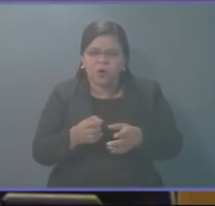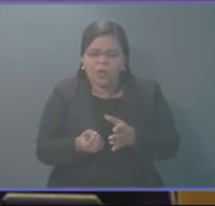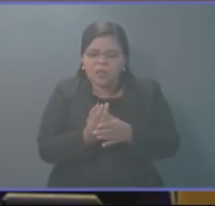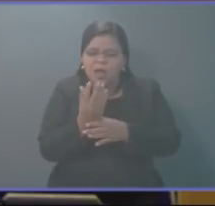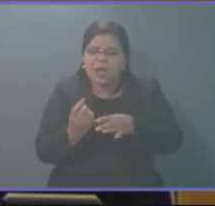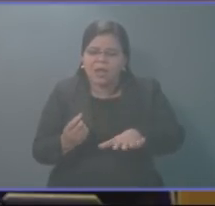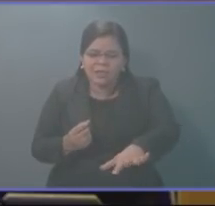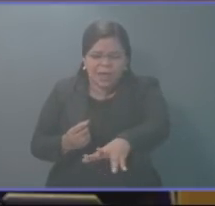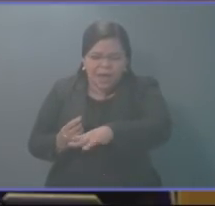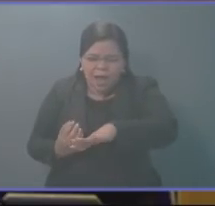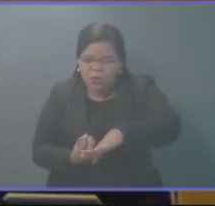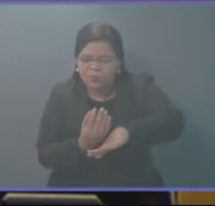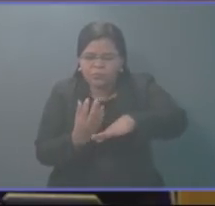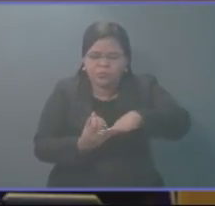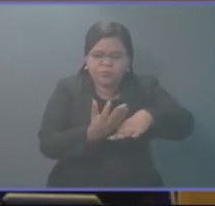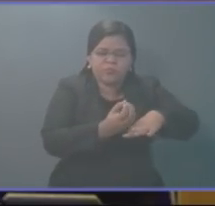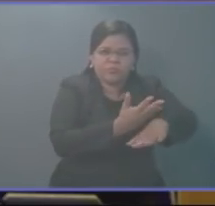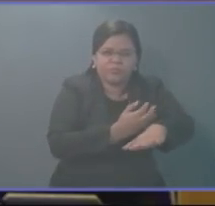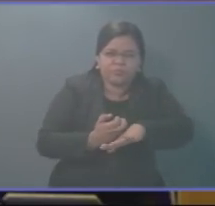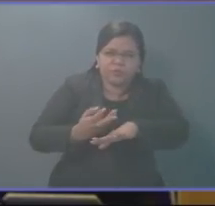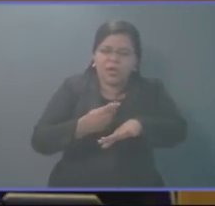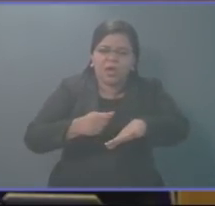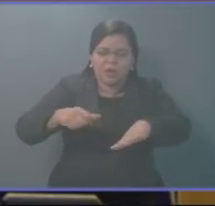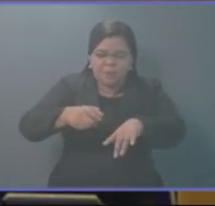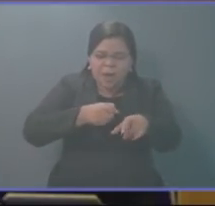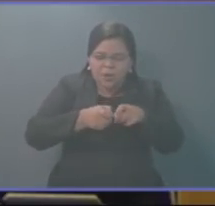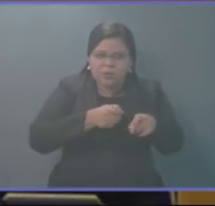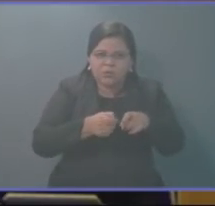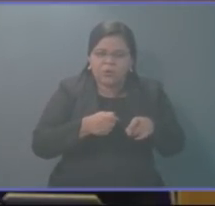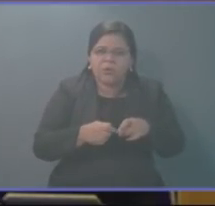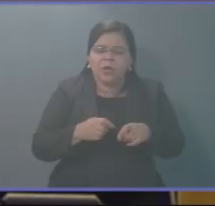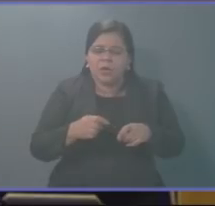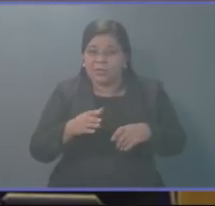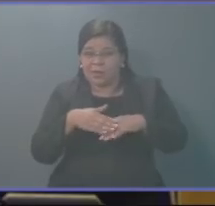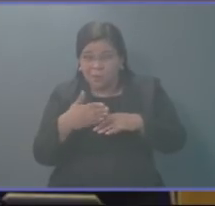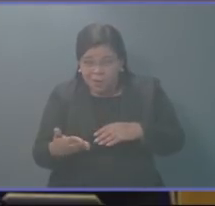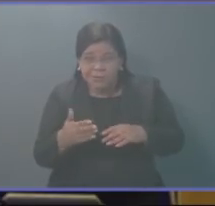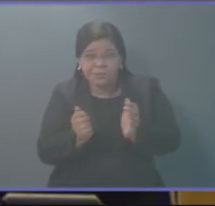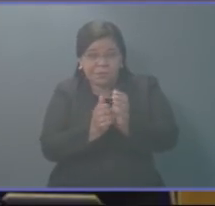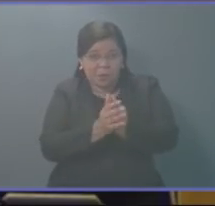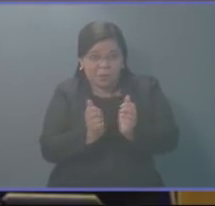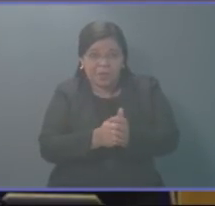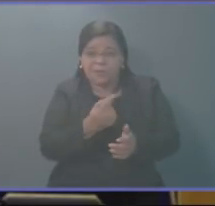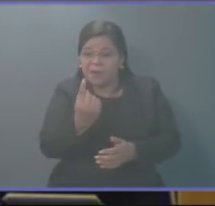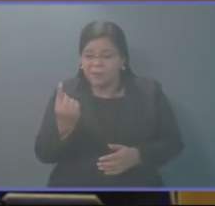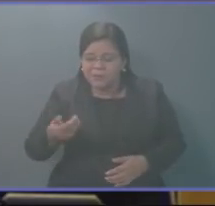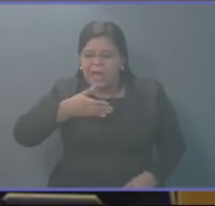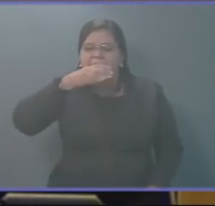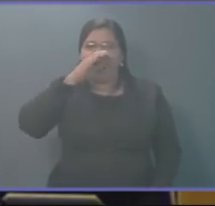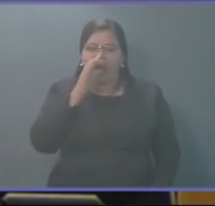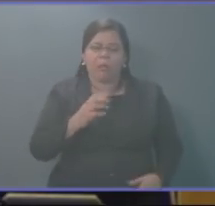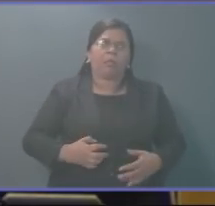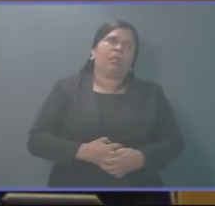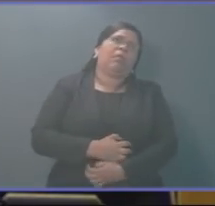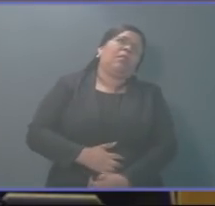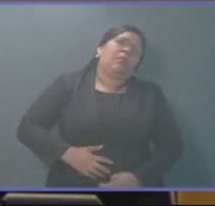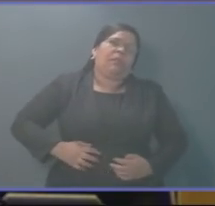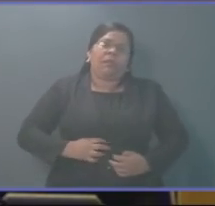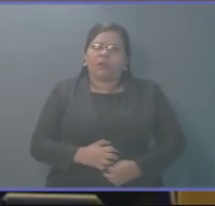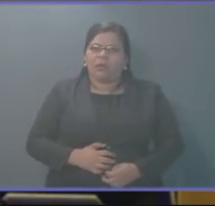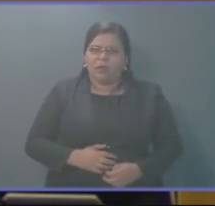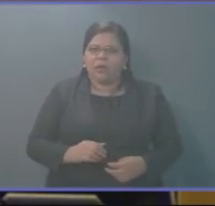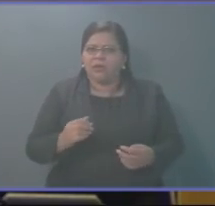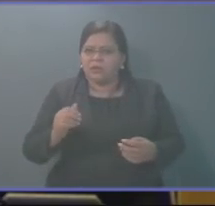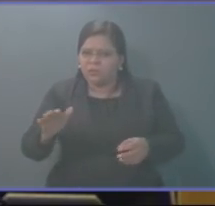las consecuencias a la salud de las personas de ingerir agua con sulfato de cobre? ¿Es suficiente